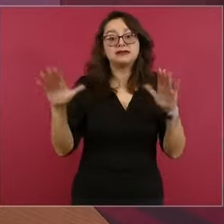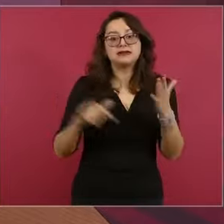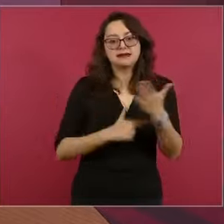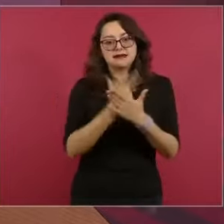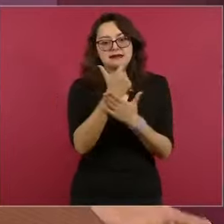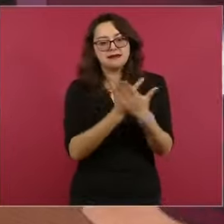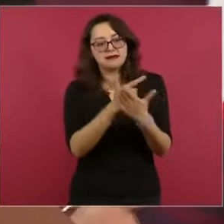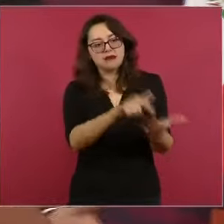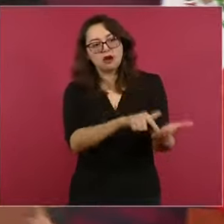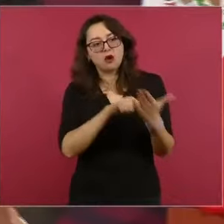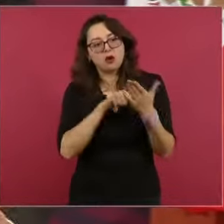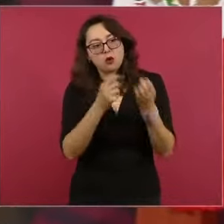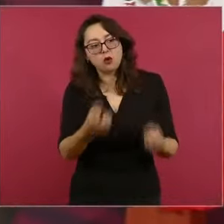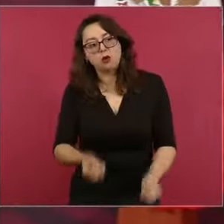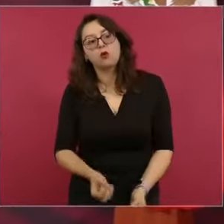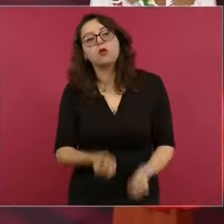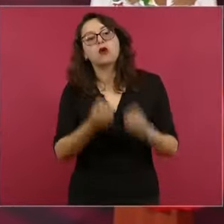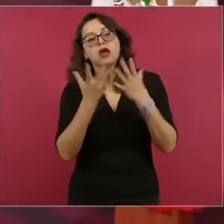¿Por qué no?